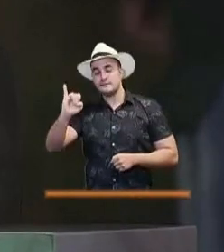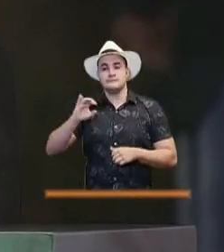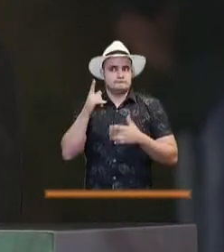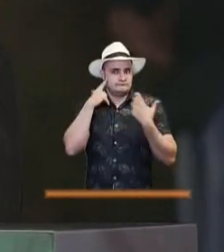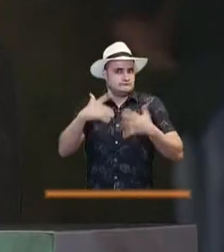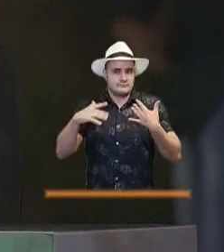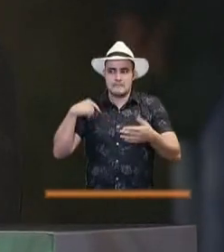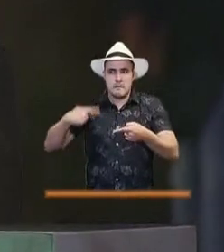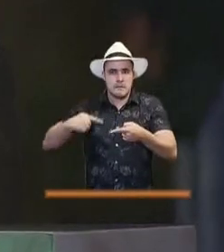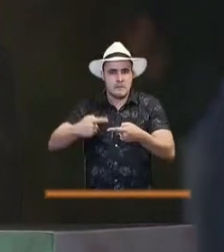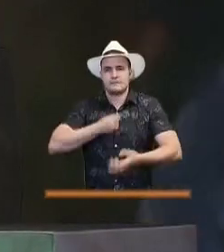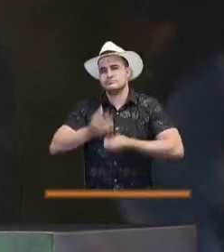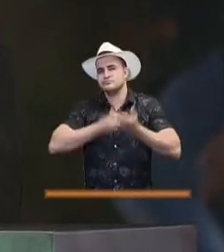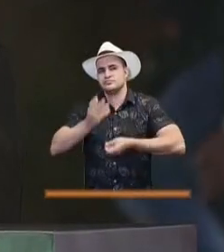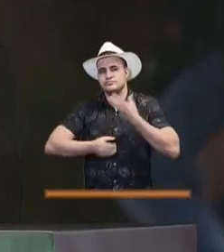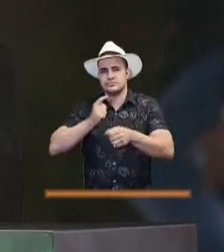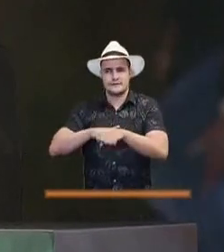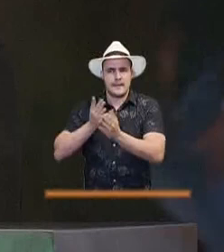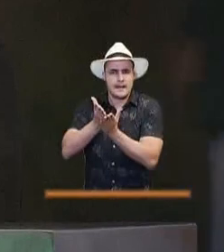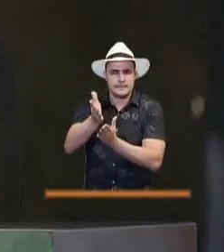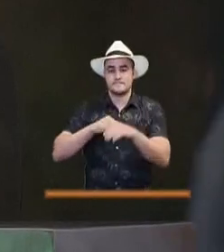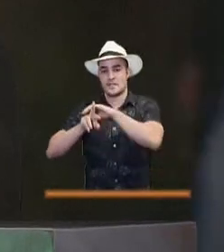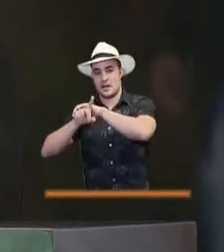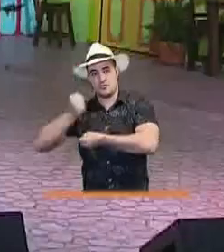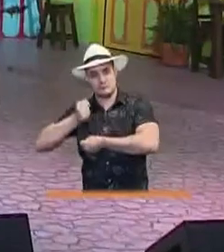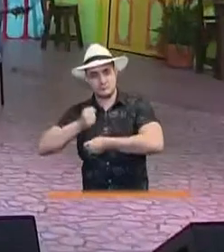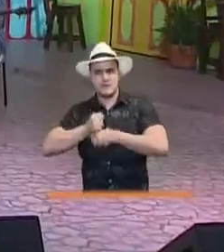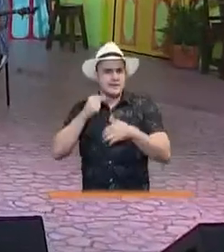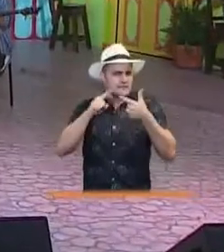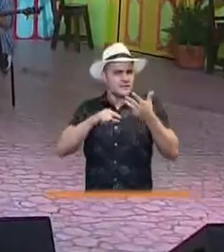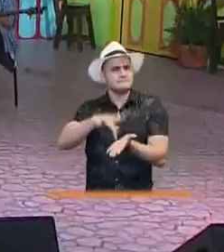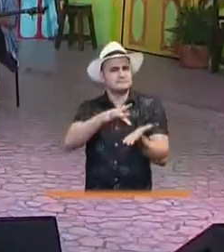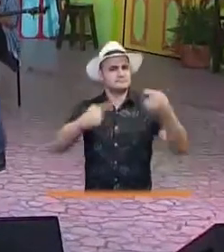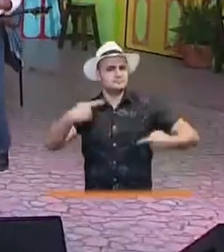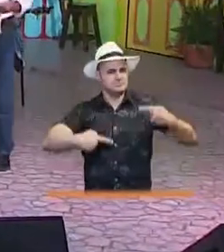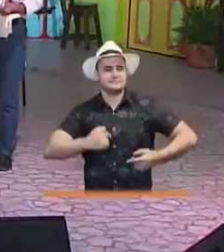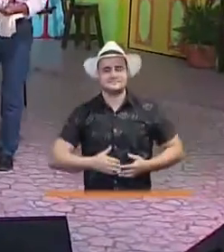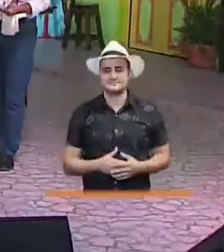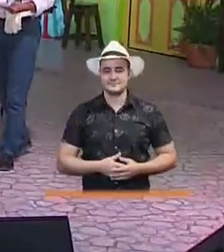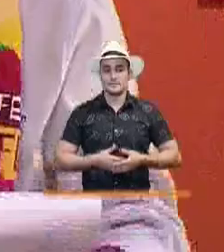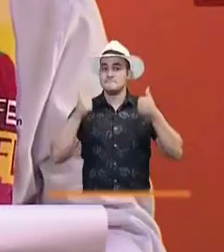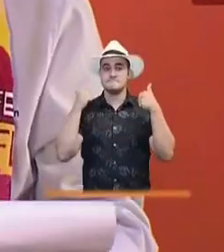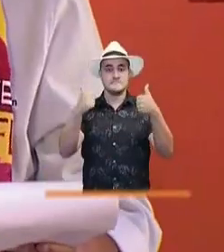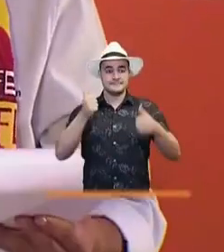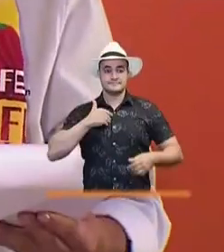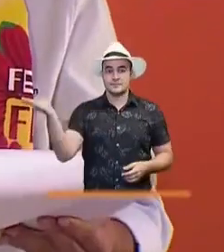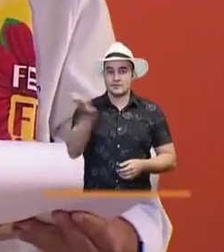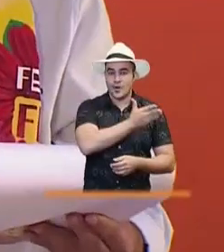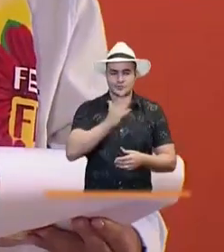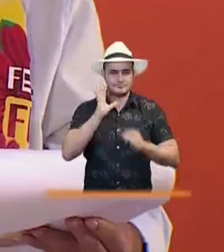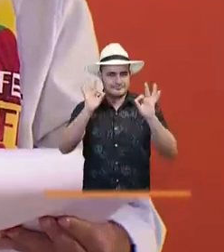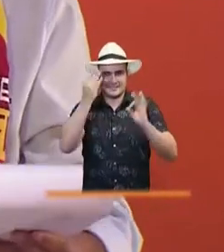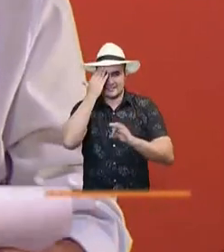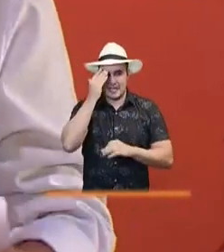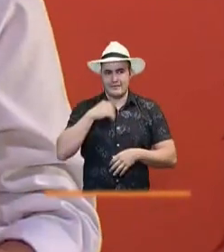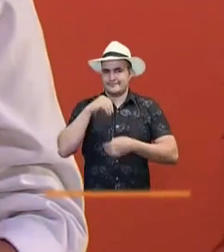por Caracol Radio y ha sido jurado de varios festivales de la trova. Bueno, Daniela y amigos televidentes, la música es importantísima